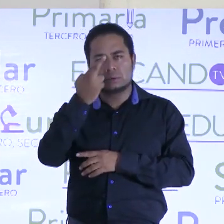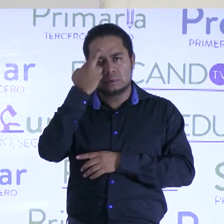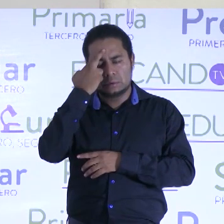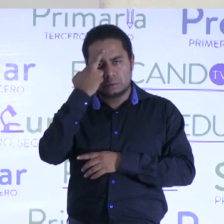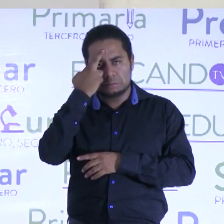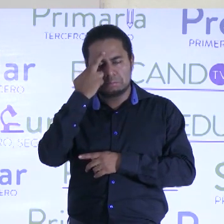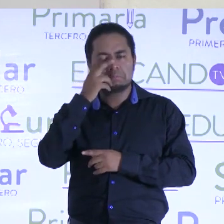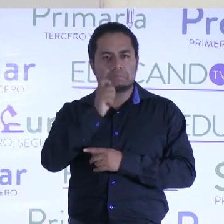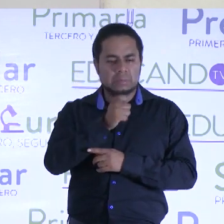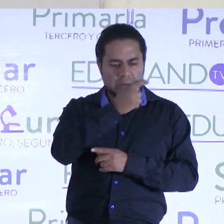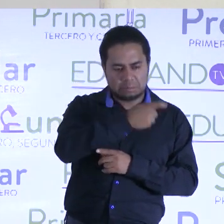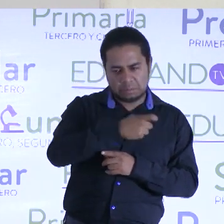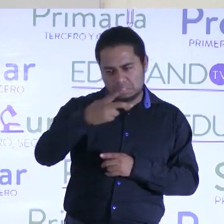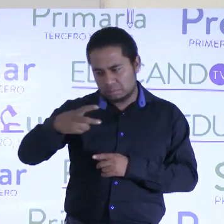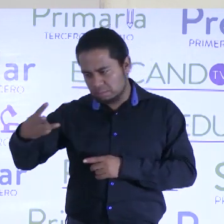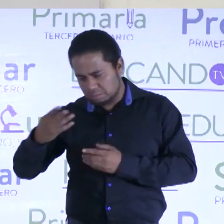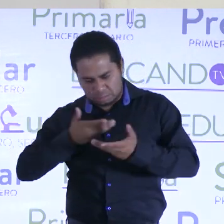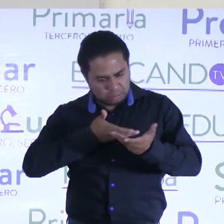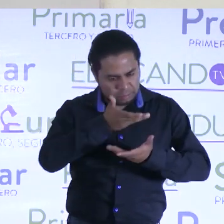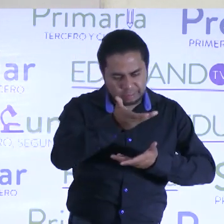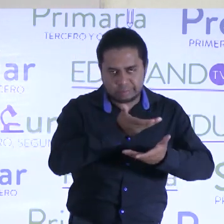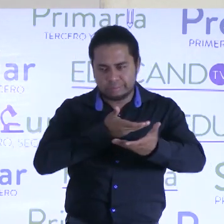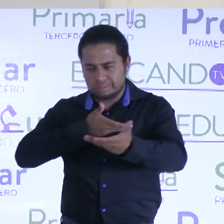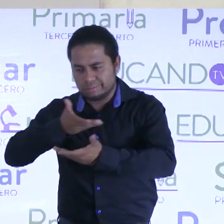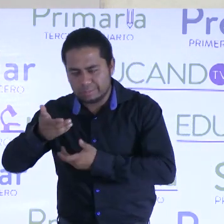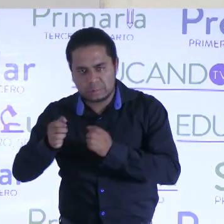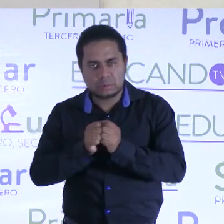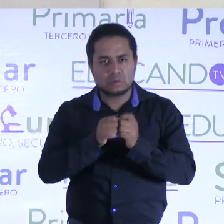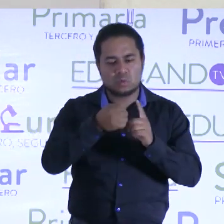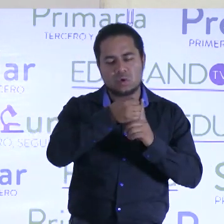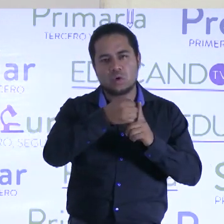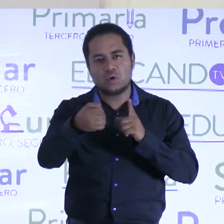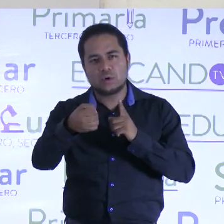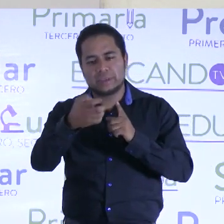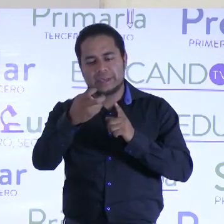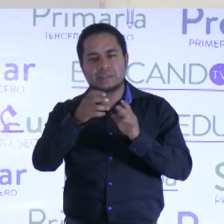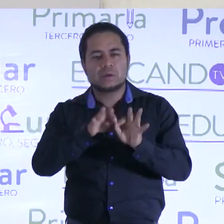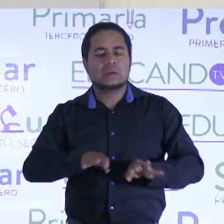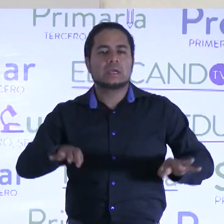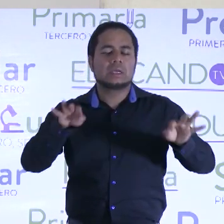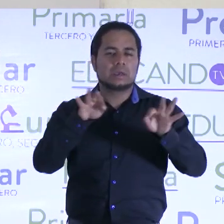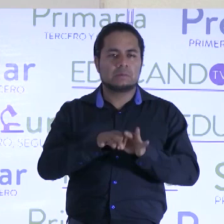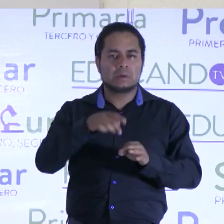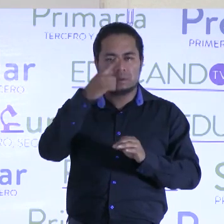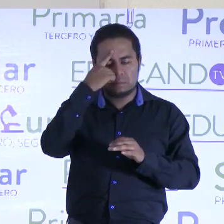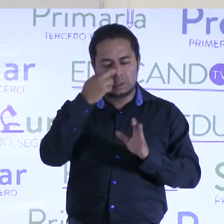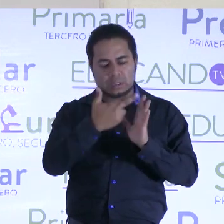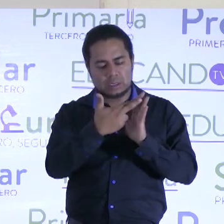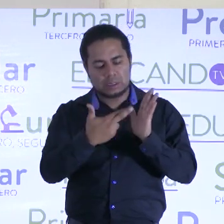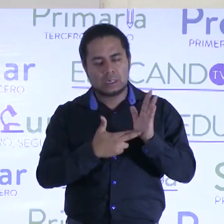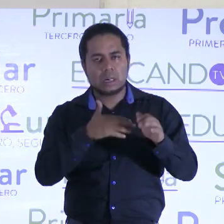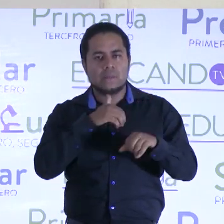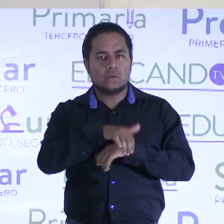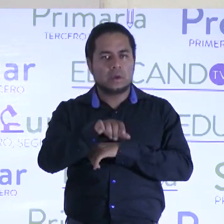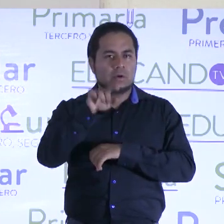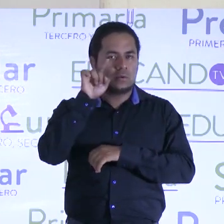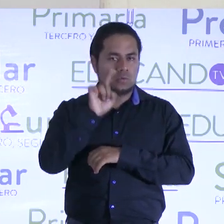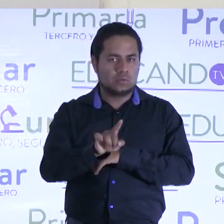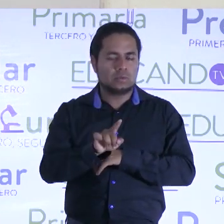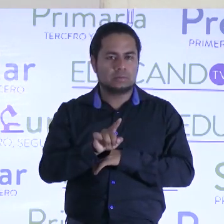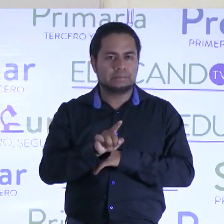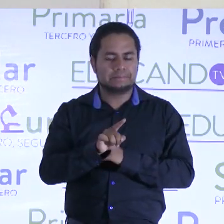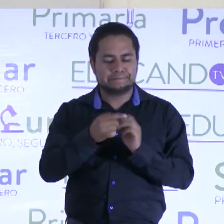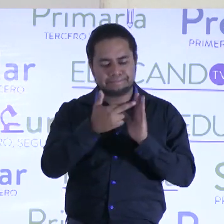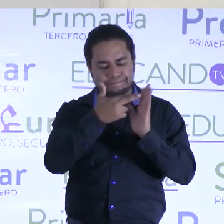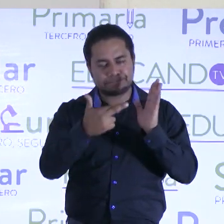importante recordar que respetar turnos es muy importante. Esa va a ser nuestra